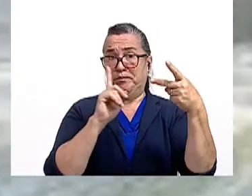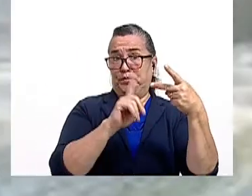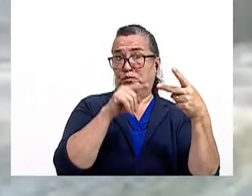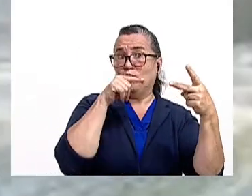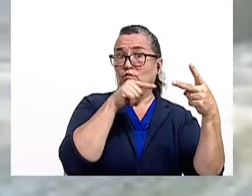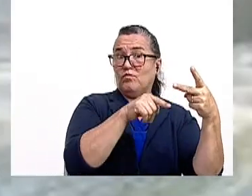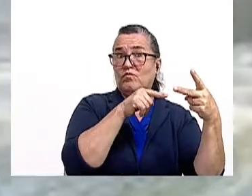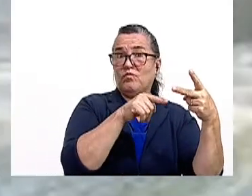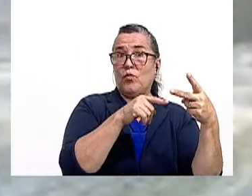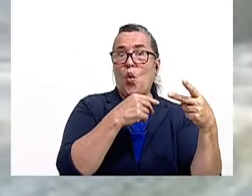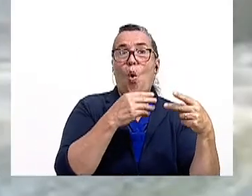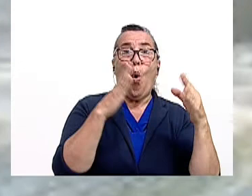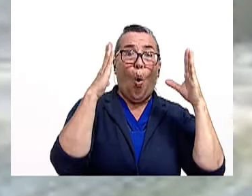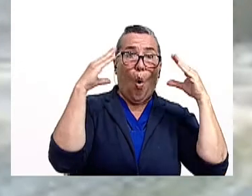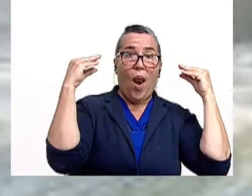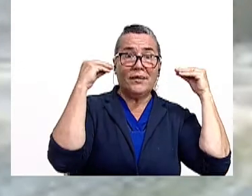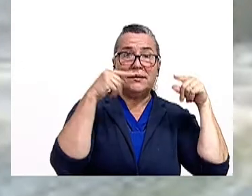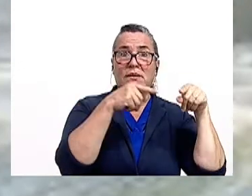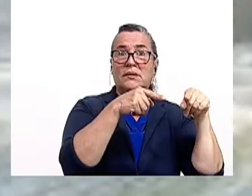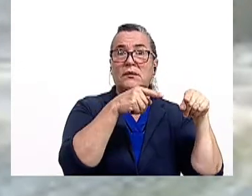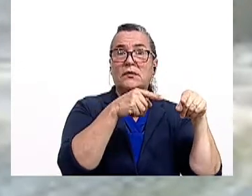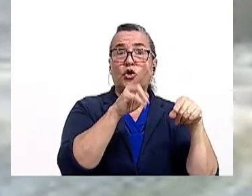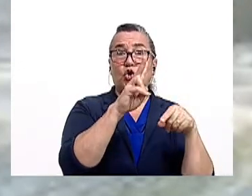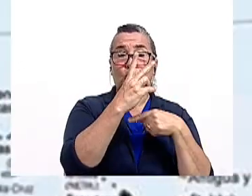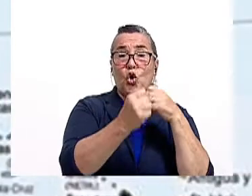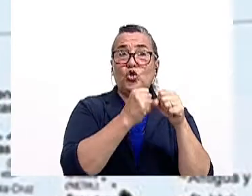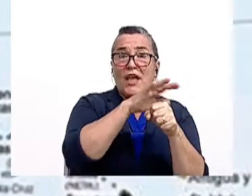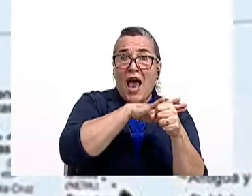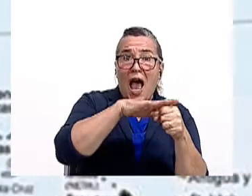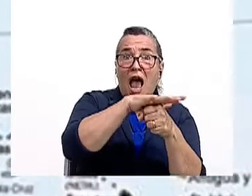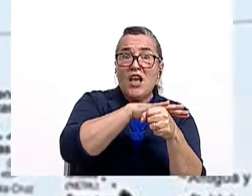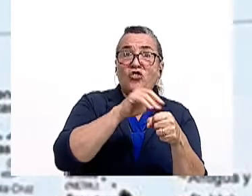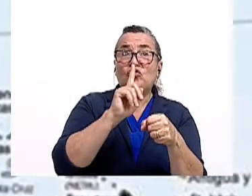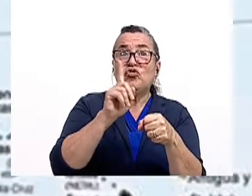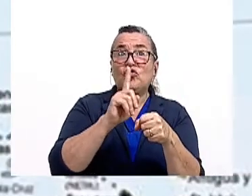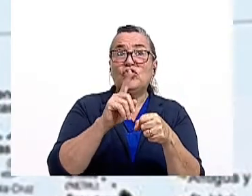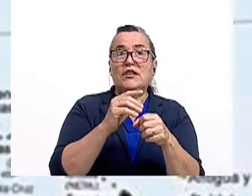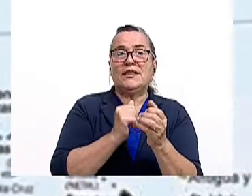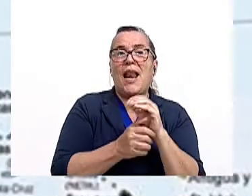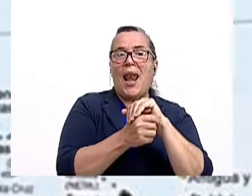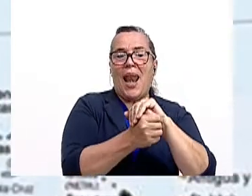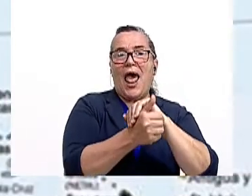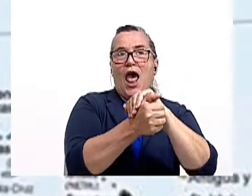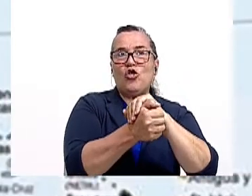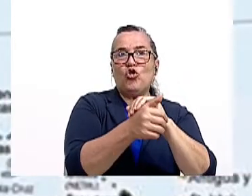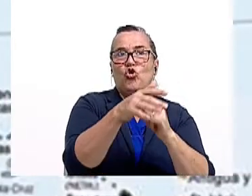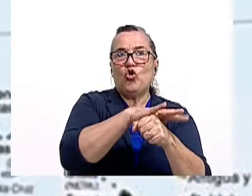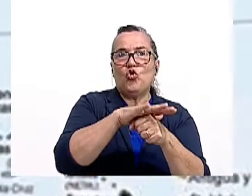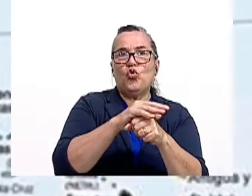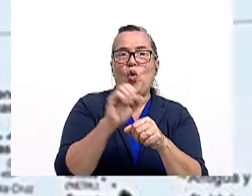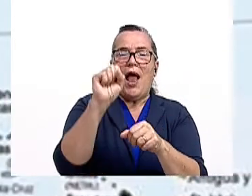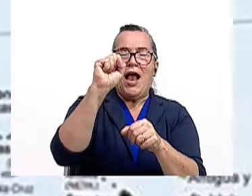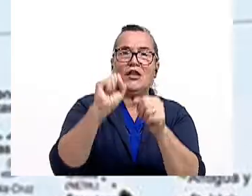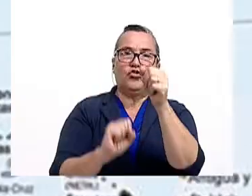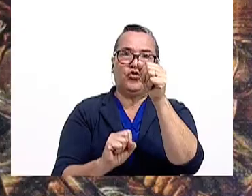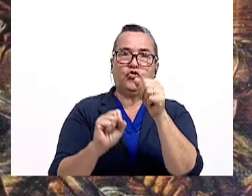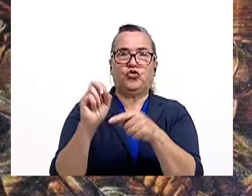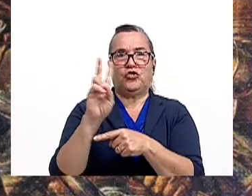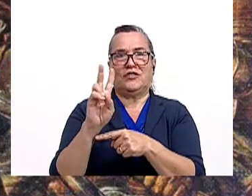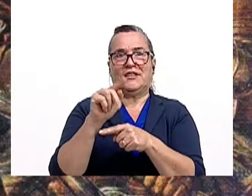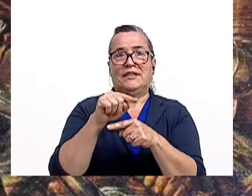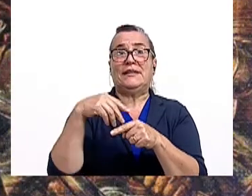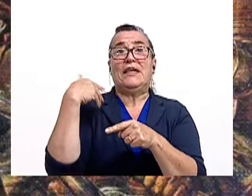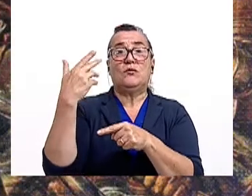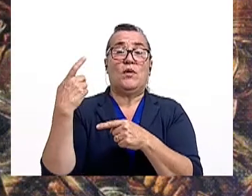Otro fue un holandés que estuvo 2 años en la isla La Tortuga, al sur de Venezuela, después que